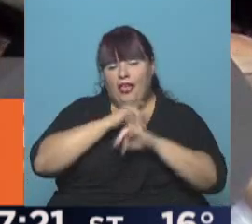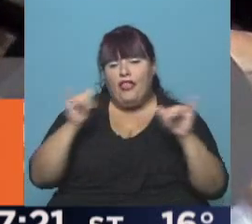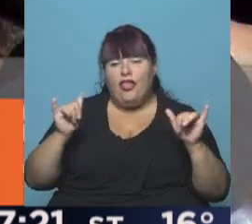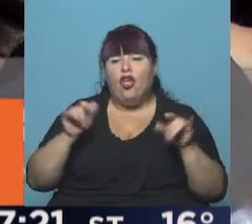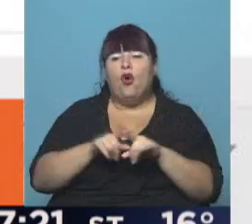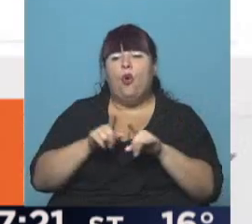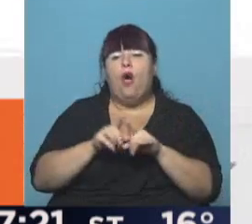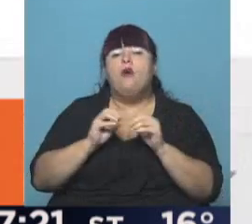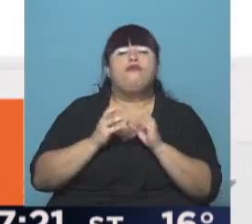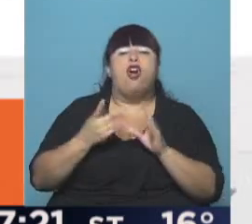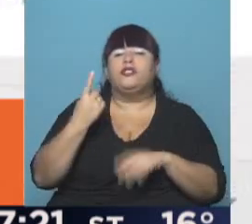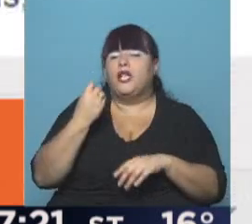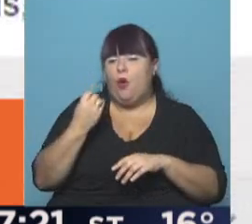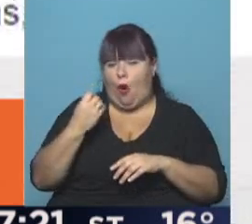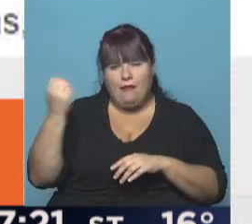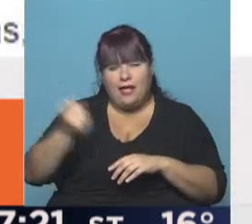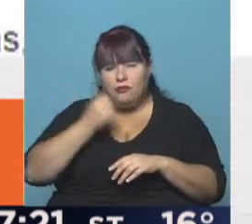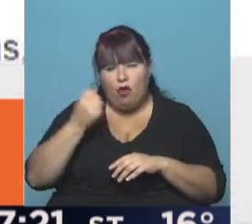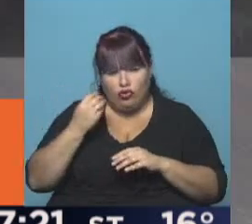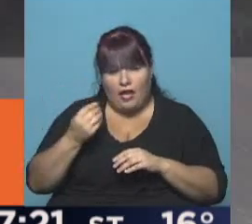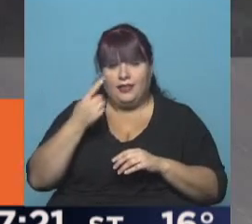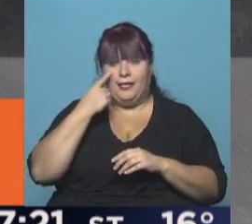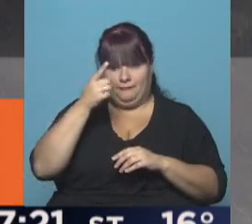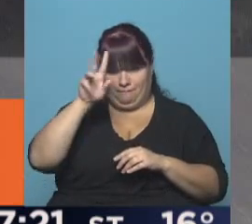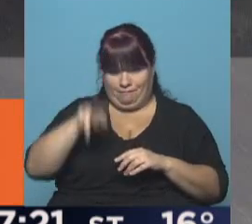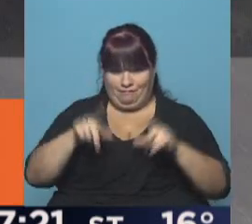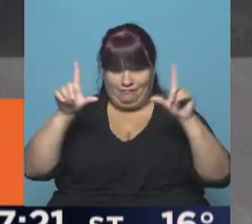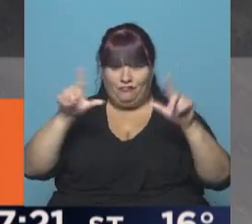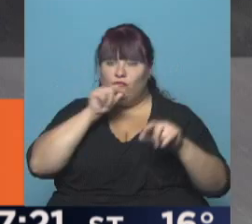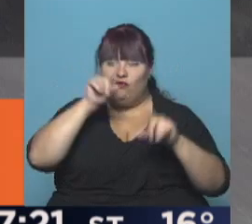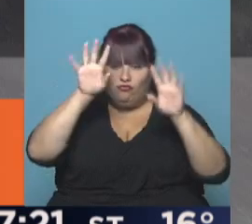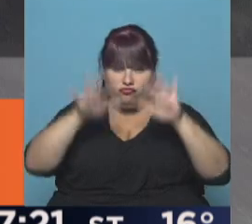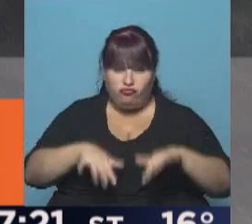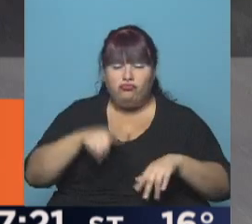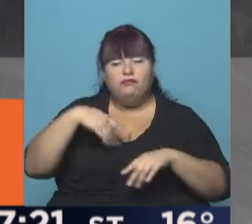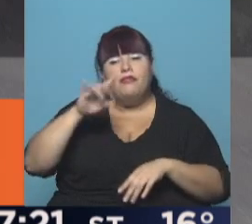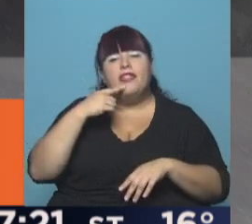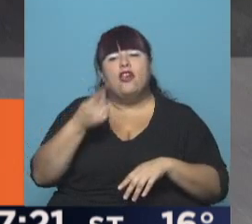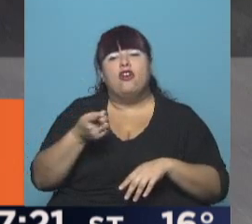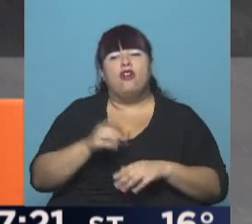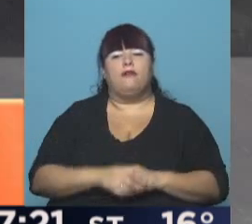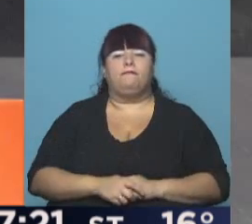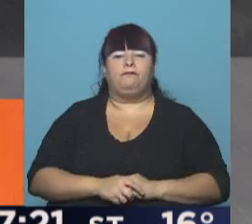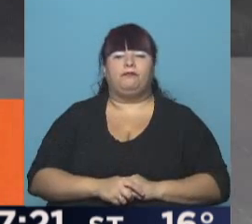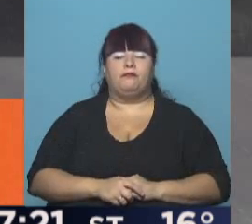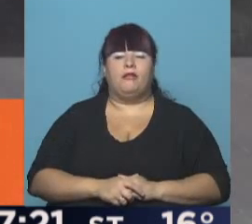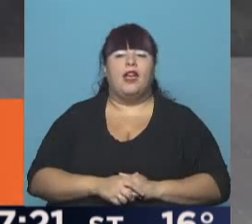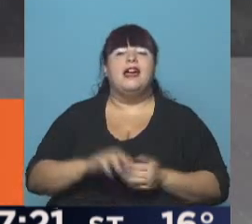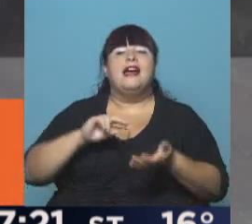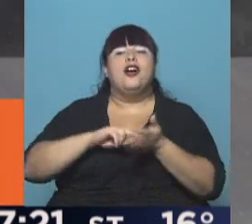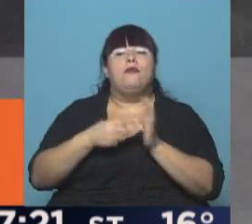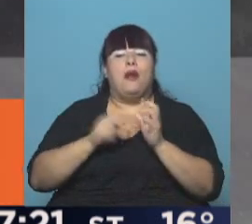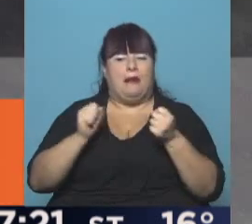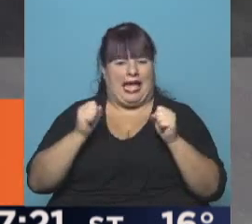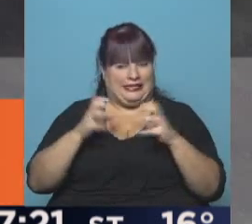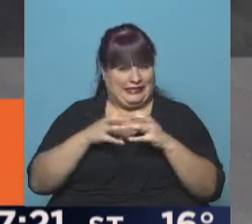como motivo, uno de los motivos esenciales, ahí lo estamos observando, en términos generales dijo que un problema de